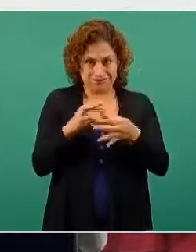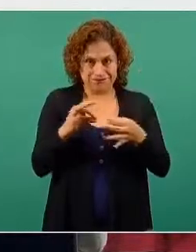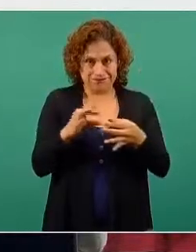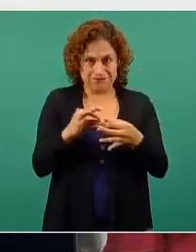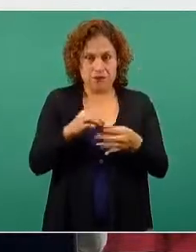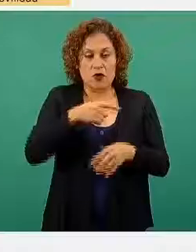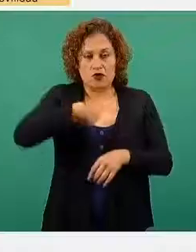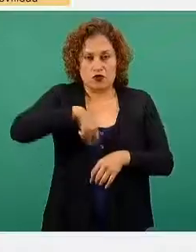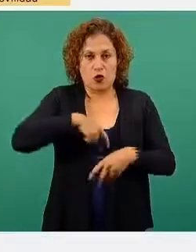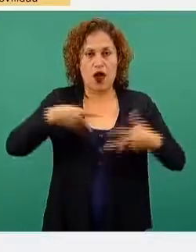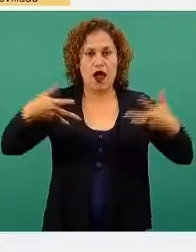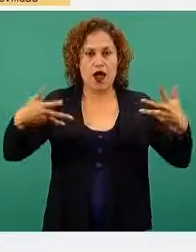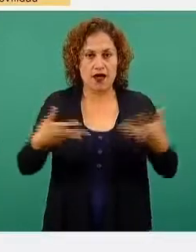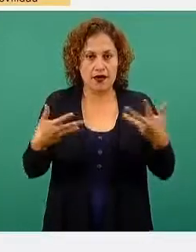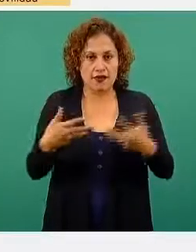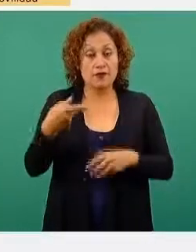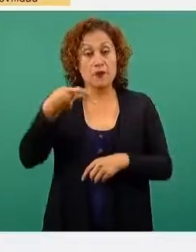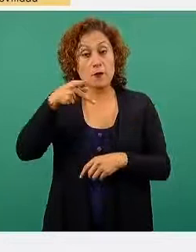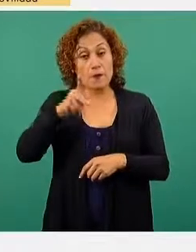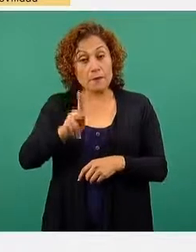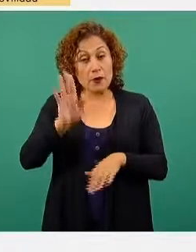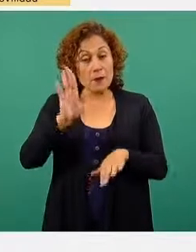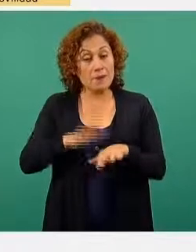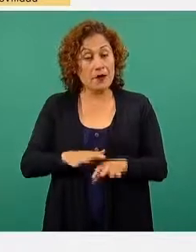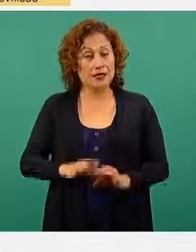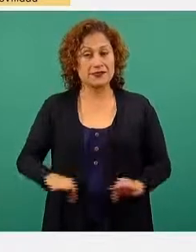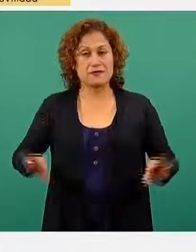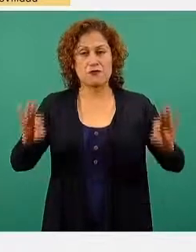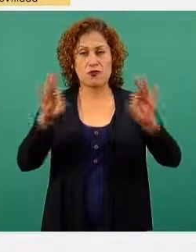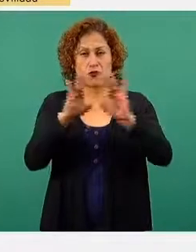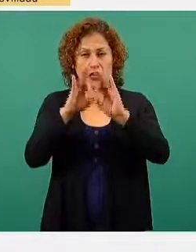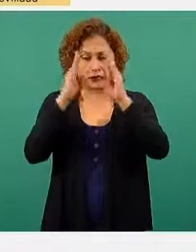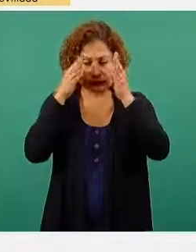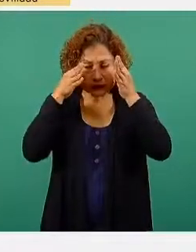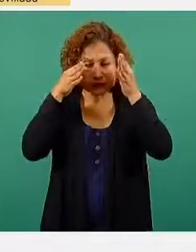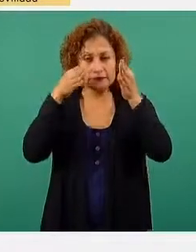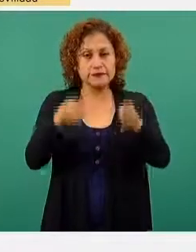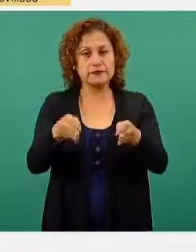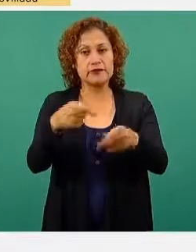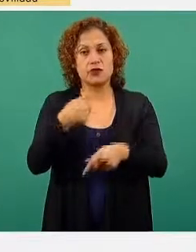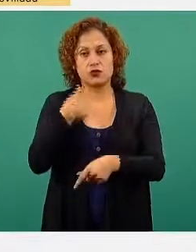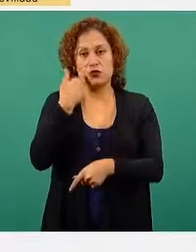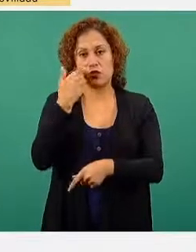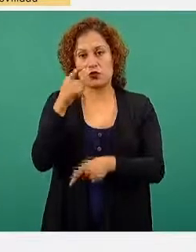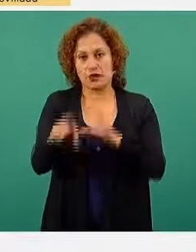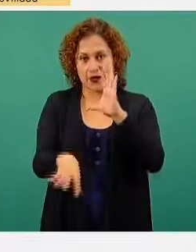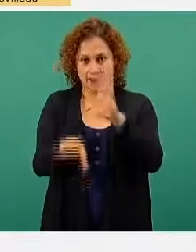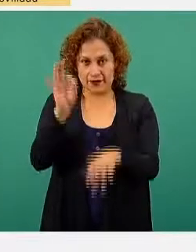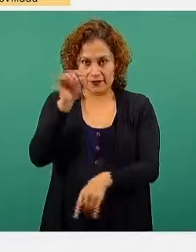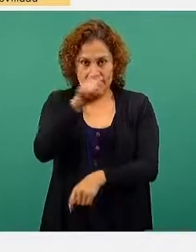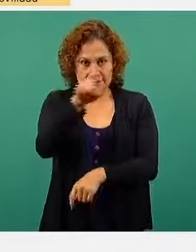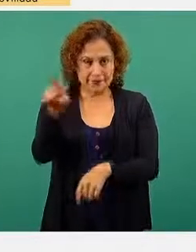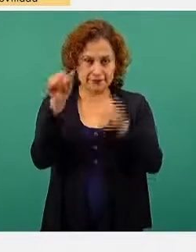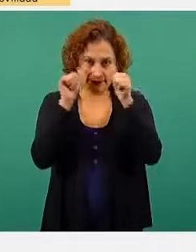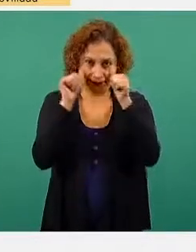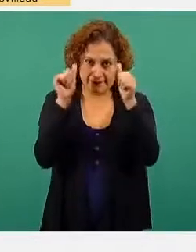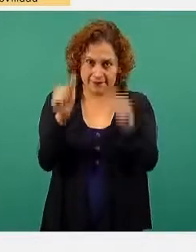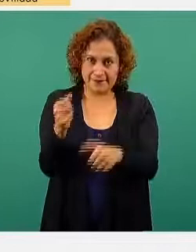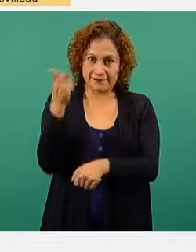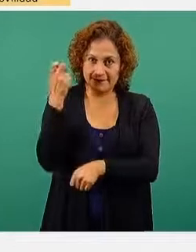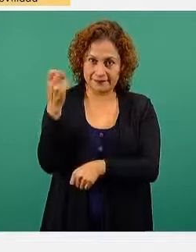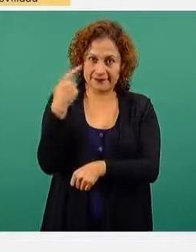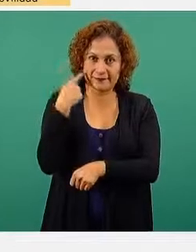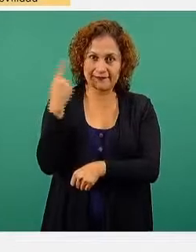hizo. Pero lo que llama la atención de aquí, a lo que yo quiero también extraer de esta